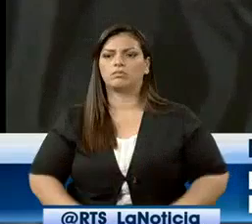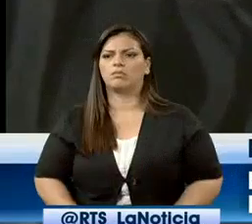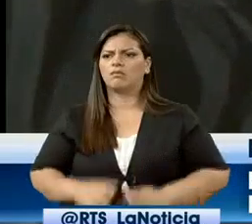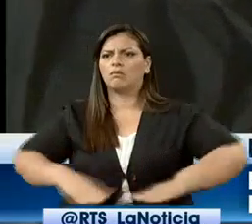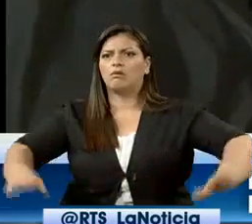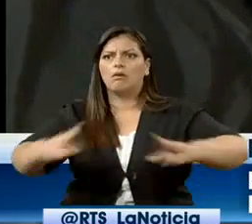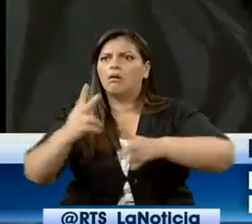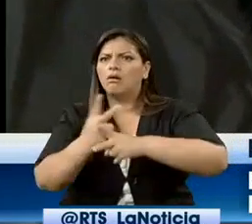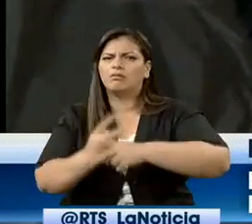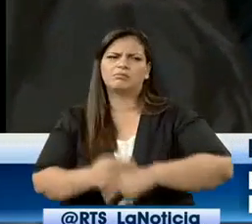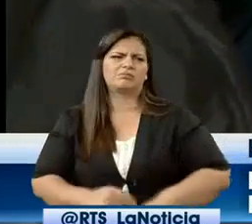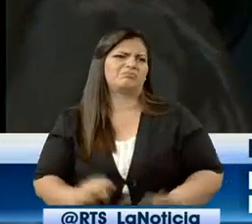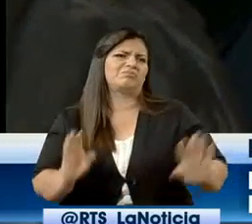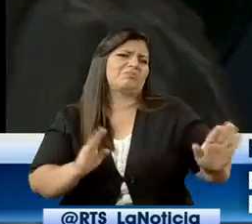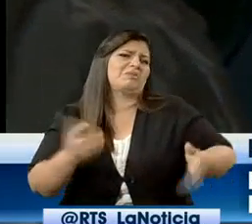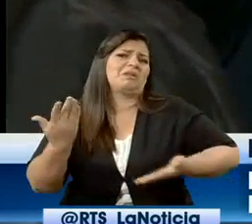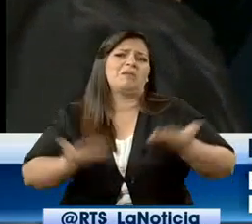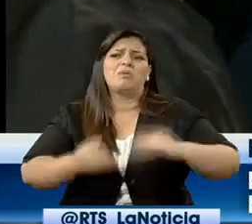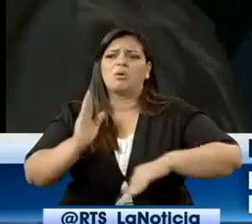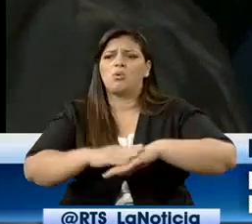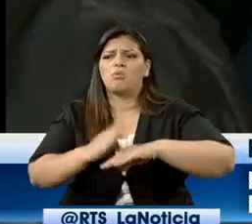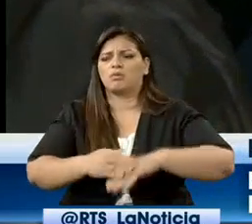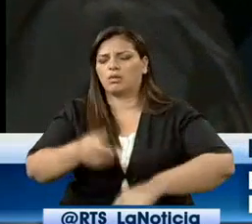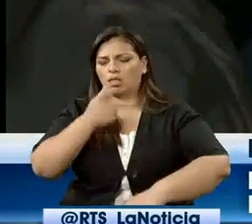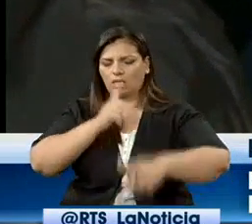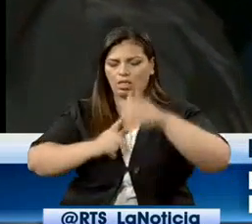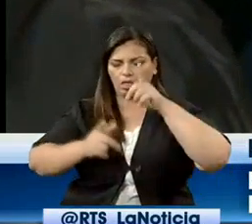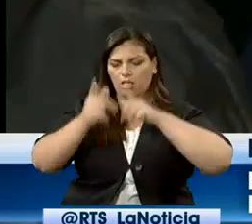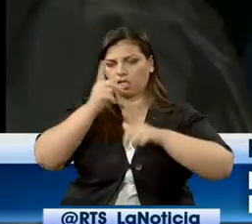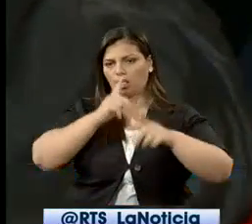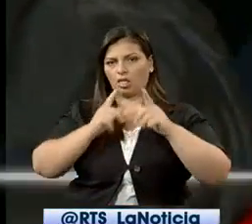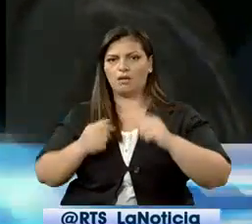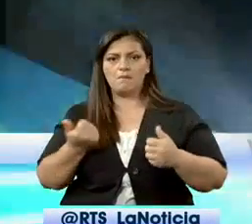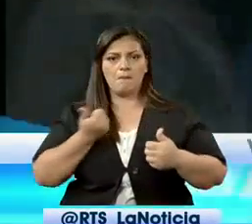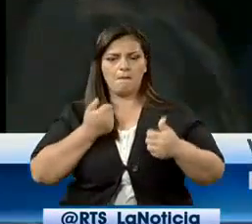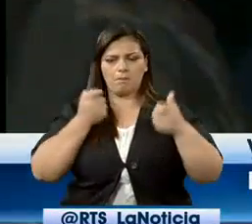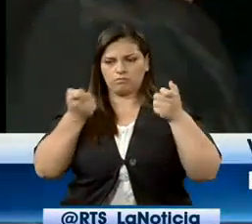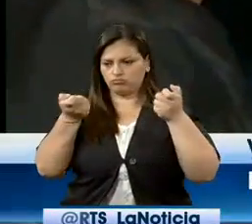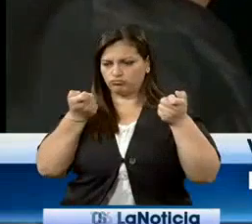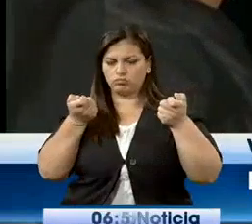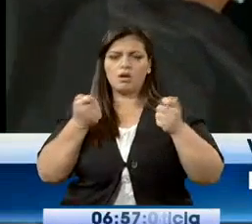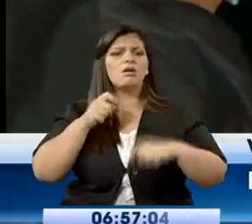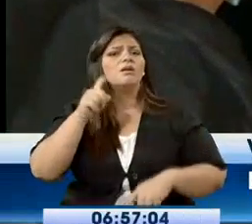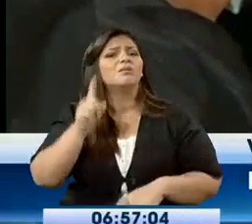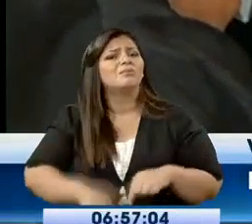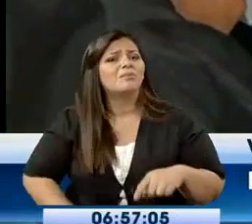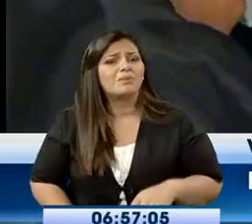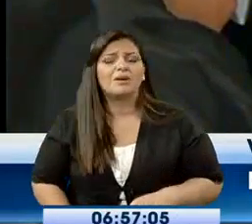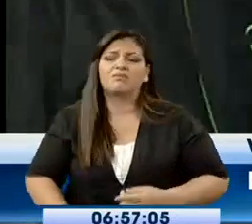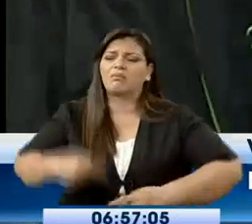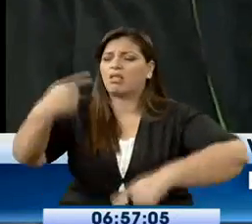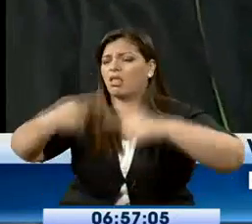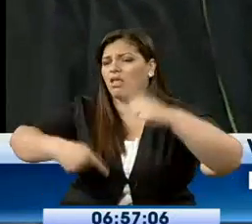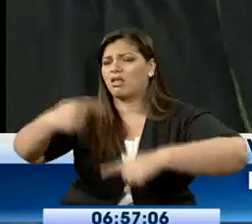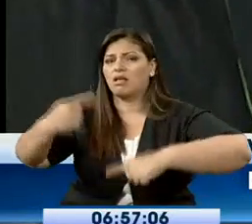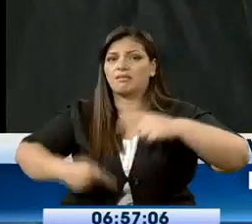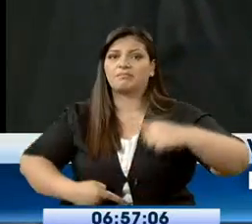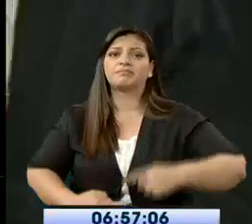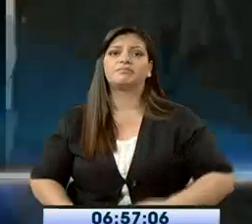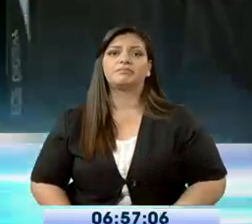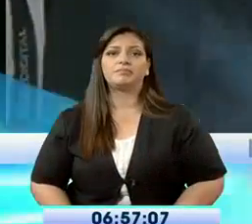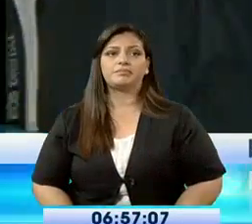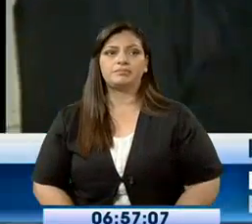las personas que beben pues no se saben controlar. Entonces eso es lo que ha pasado. Problemas de riña de personas tomando.